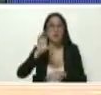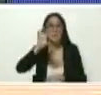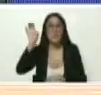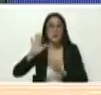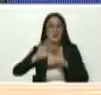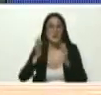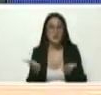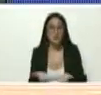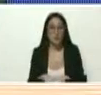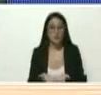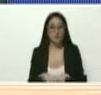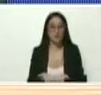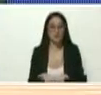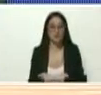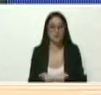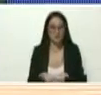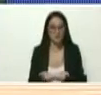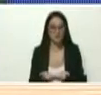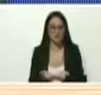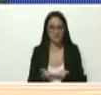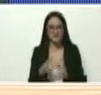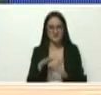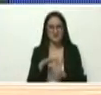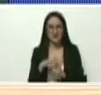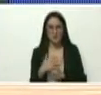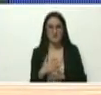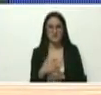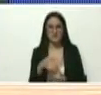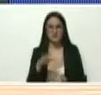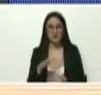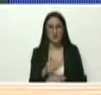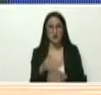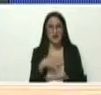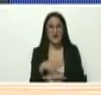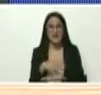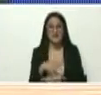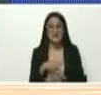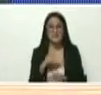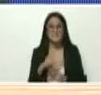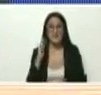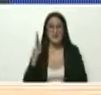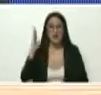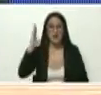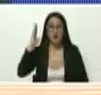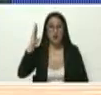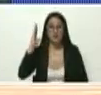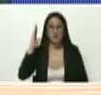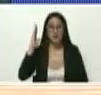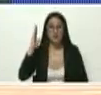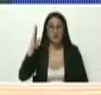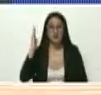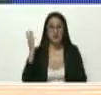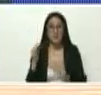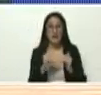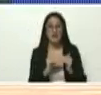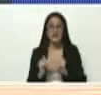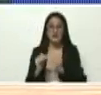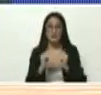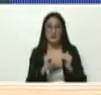ha colocado en una situación de crisis peligrosa, riesgosa para la